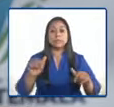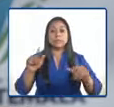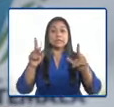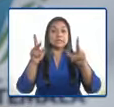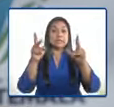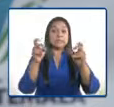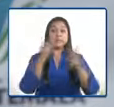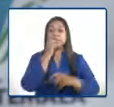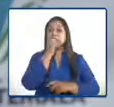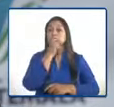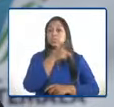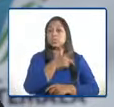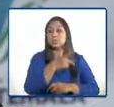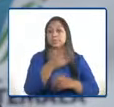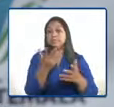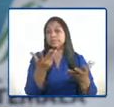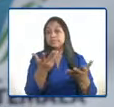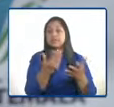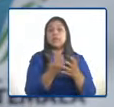las denuncias,